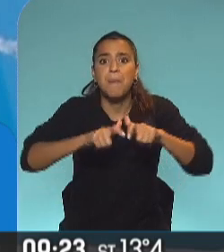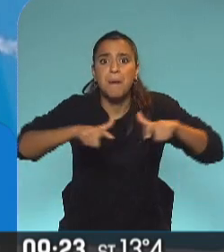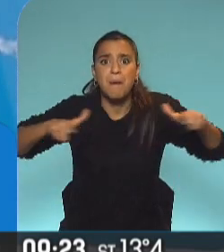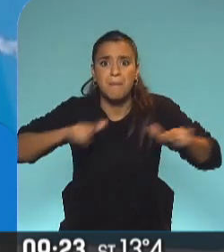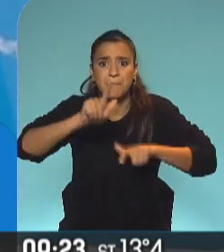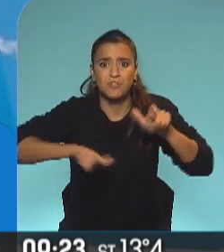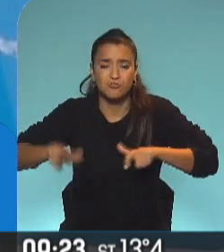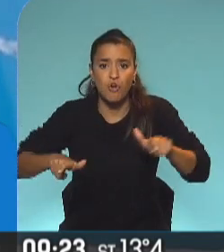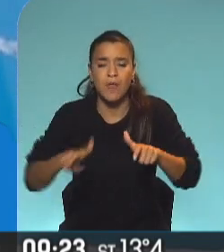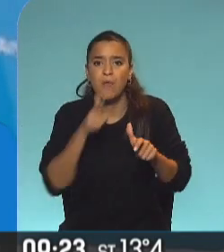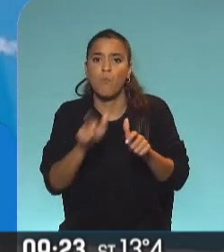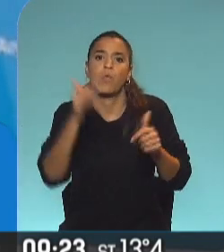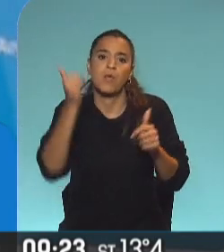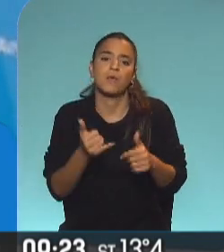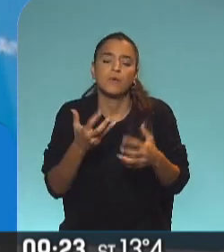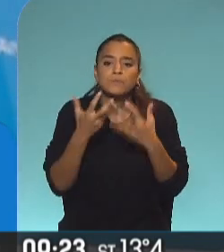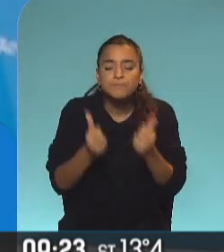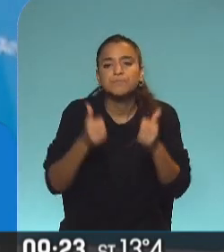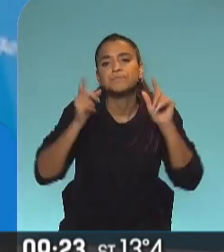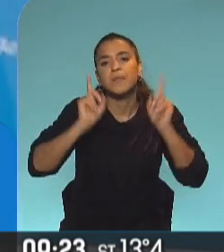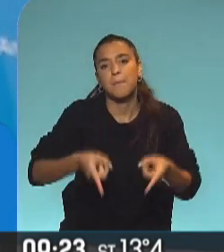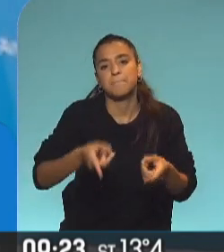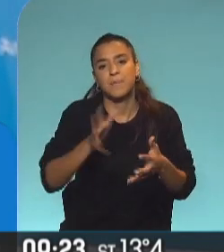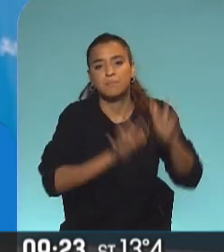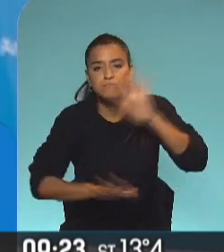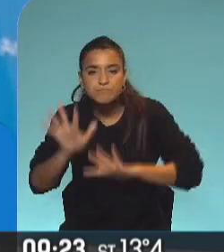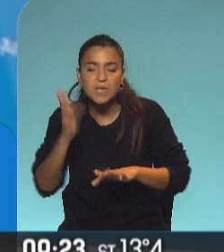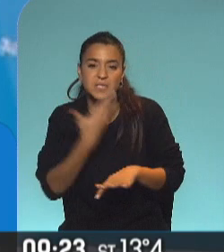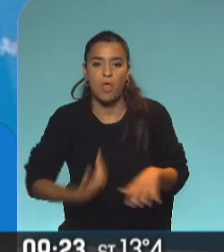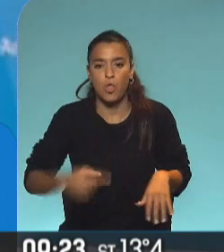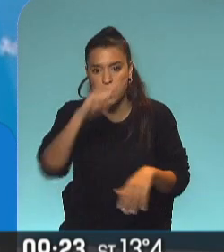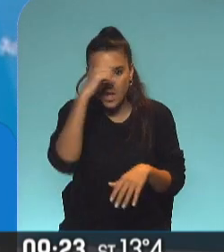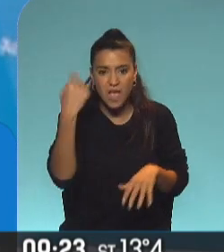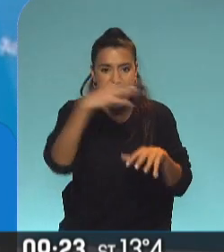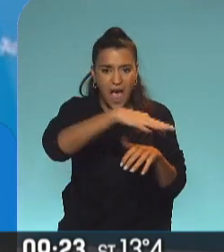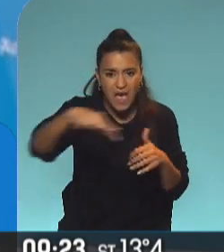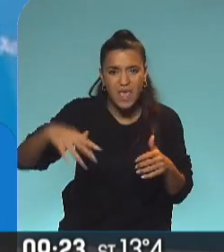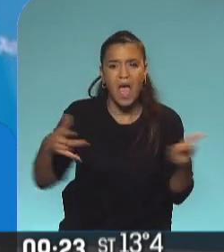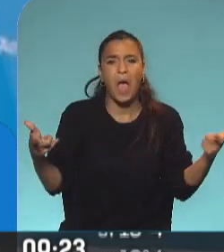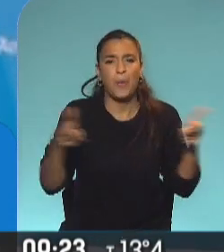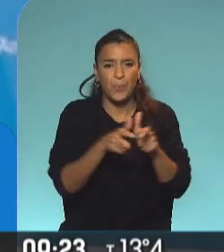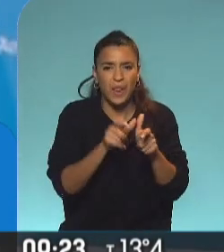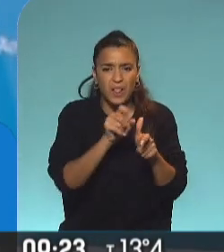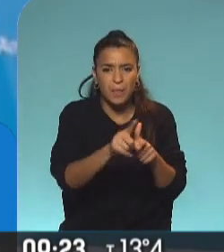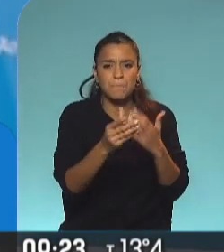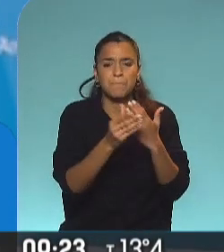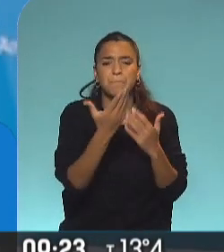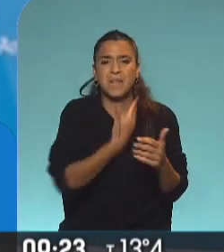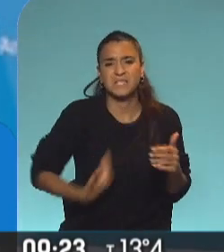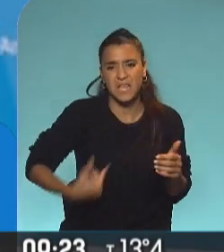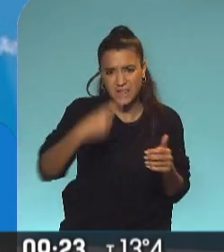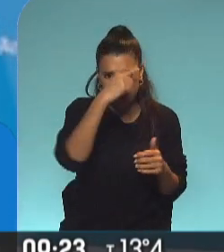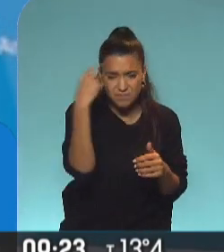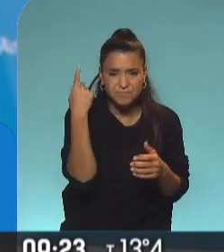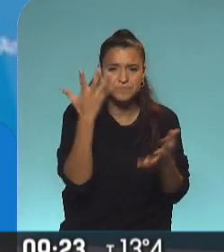los casos. Inmensa es la reformulación que ha tenido el Estado Nacional. Todas las áreas del gabinete del presidente de la Nación se